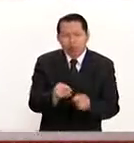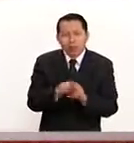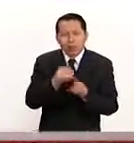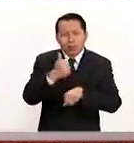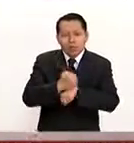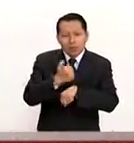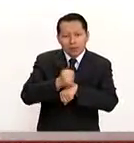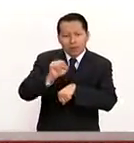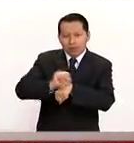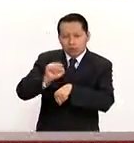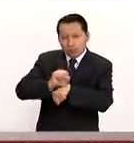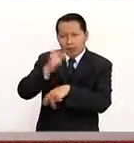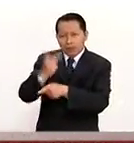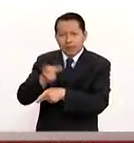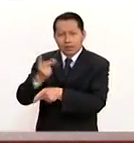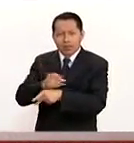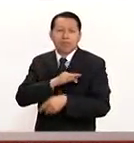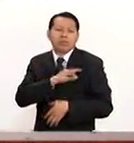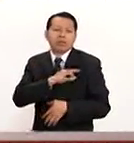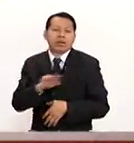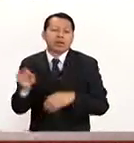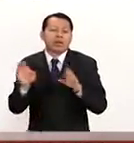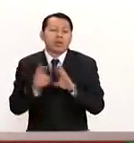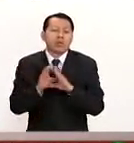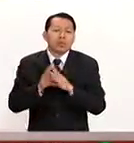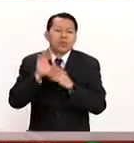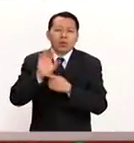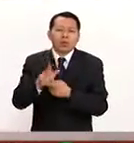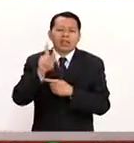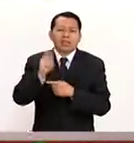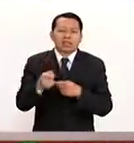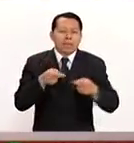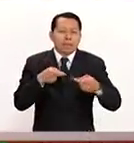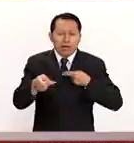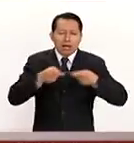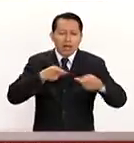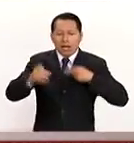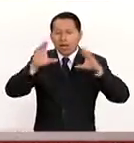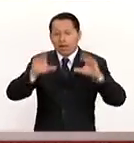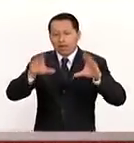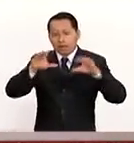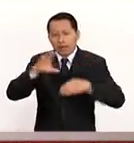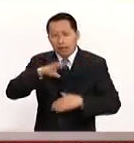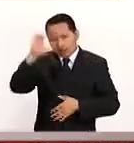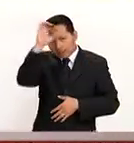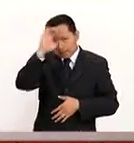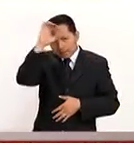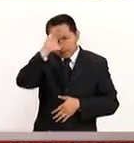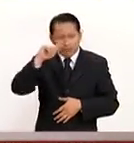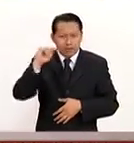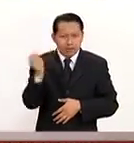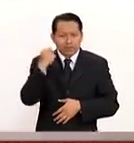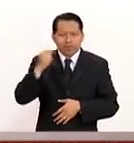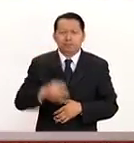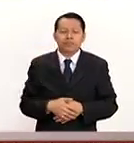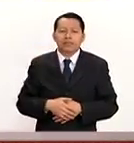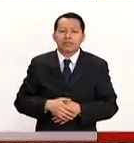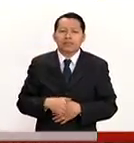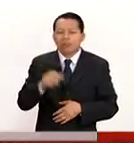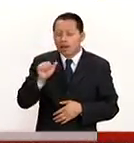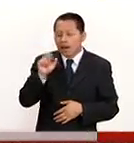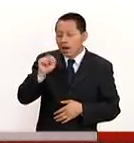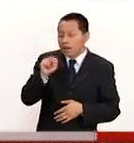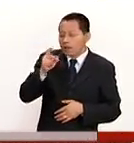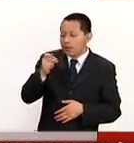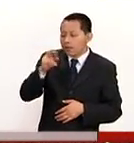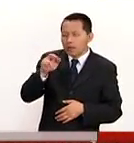primaria, secundaria y en el bachillerato, tengan obviamente la preparación en el área de la ciencia y la tecnología. Andrea, insistiendo